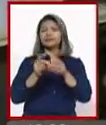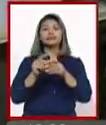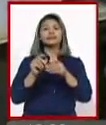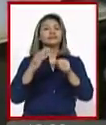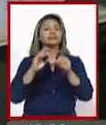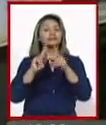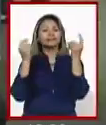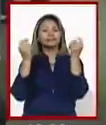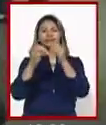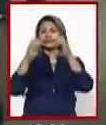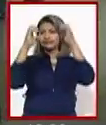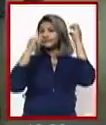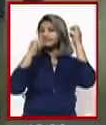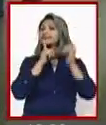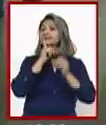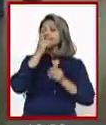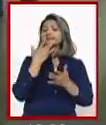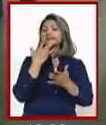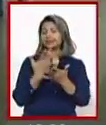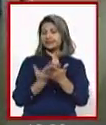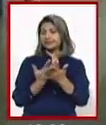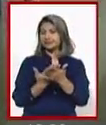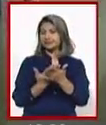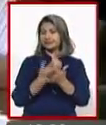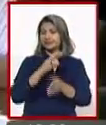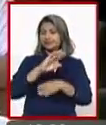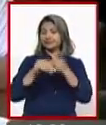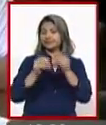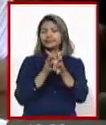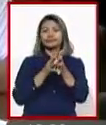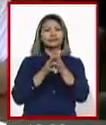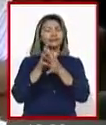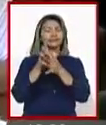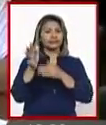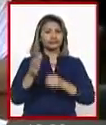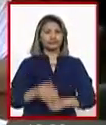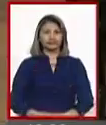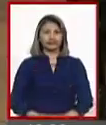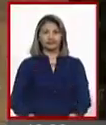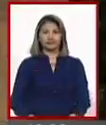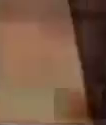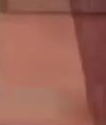Departamental de Educación garantiza que la prueba se realizó con total transparencia.